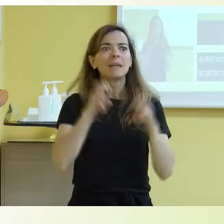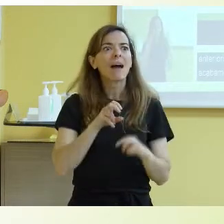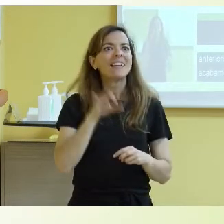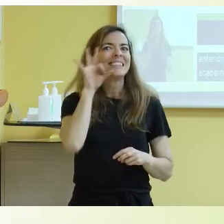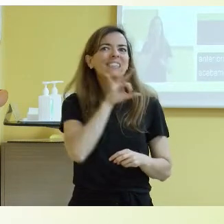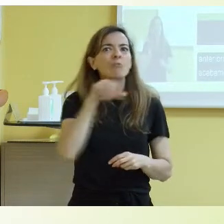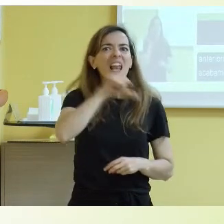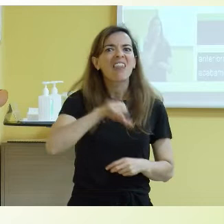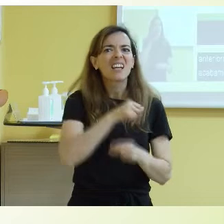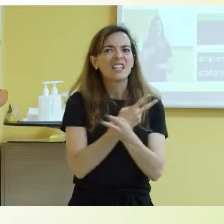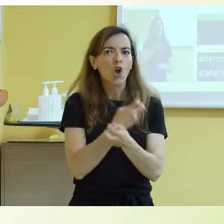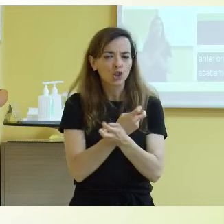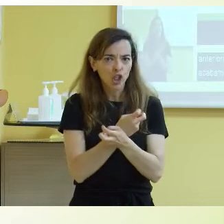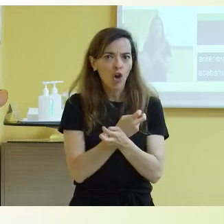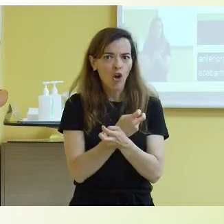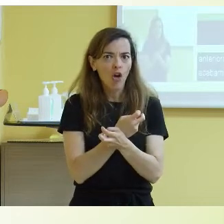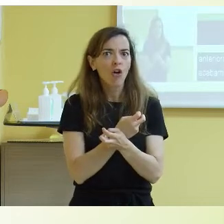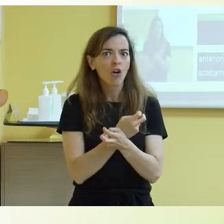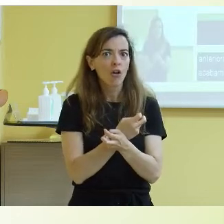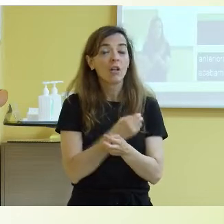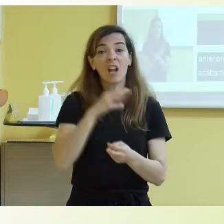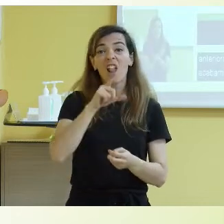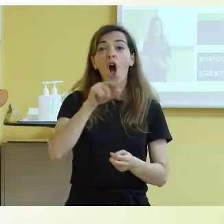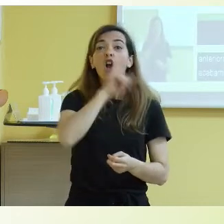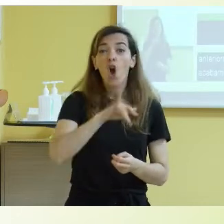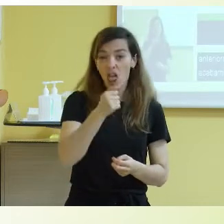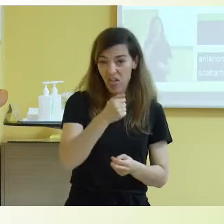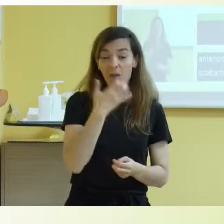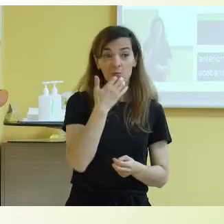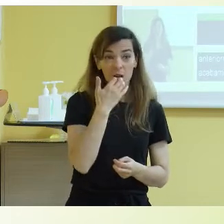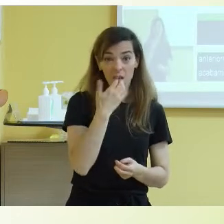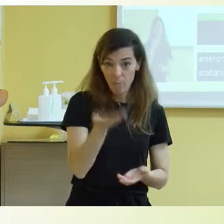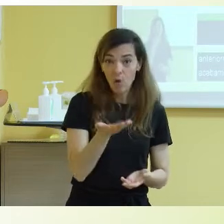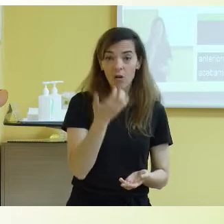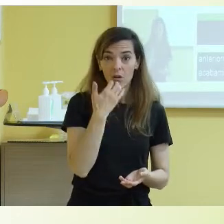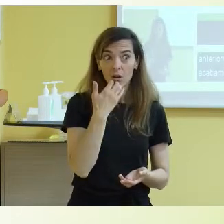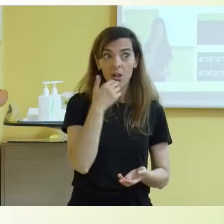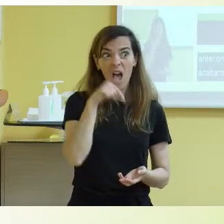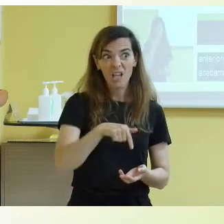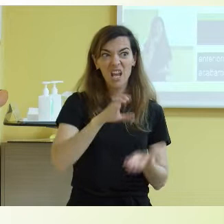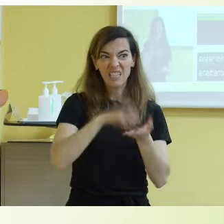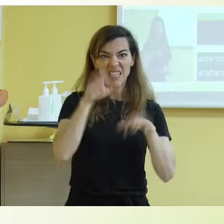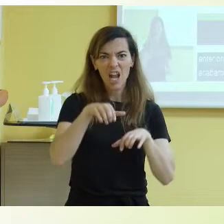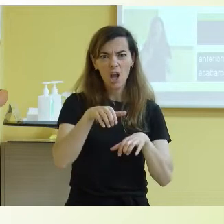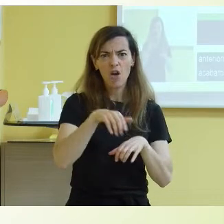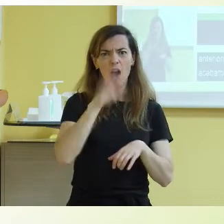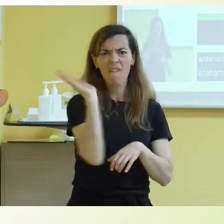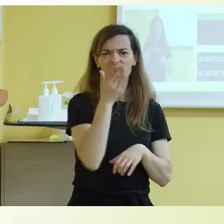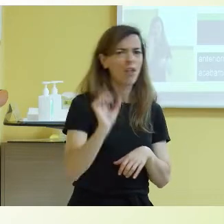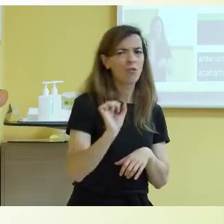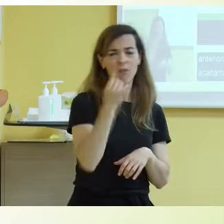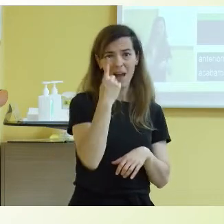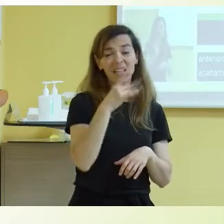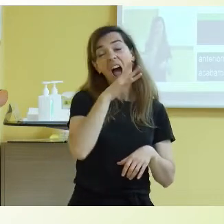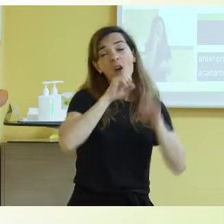que muchos pacientes con el síndrome del aceite tóxico, o de la colza, sobre todo los que vivís en Madrid o en Castilla y León, que es donde más pacientes ha habido, aunque ahora ya están distribuidos